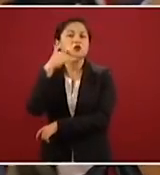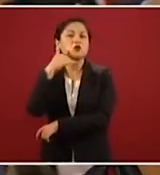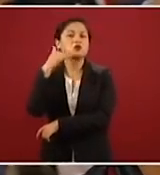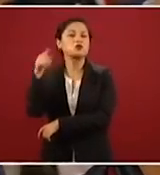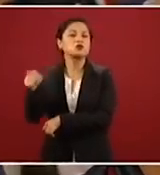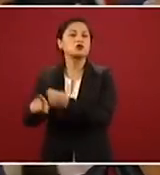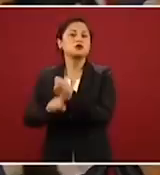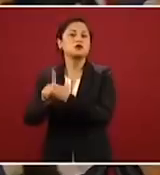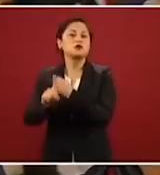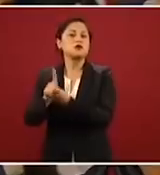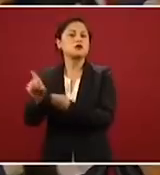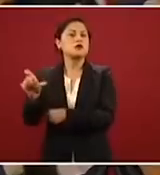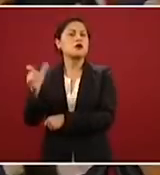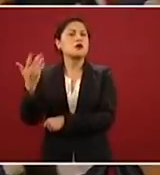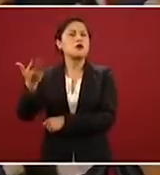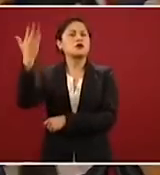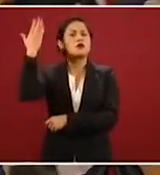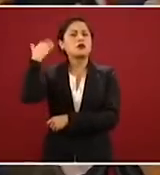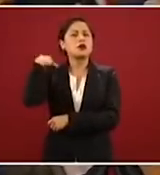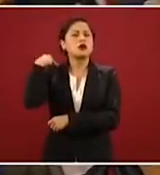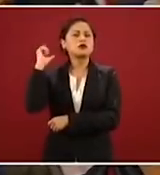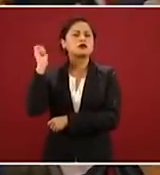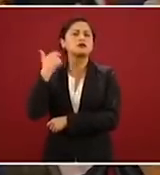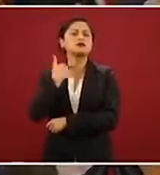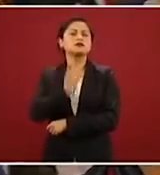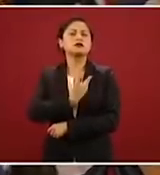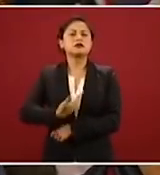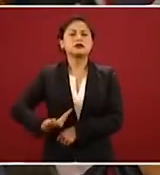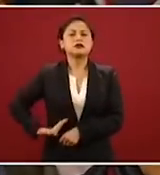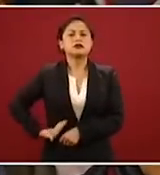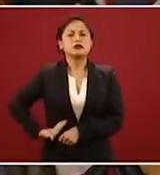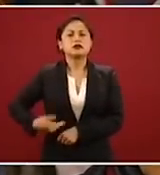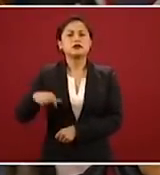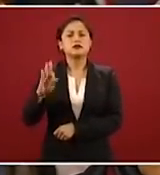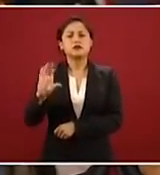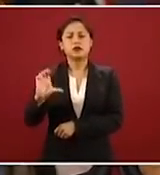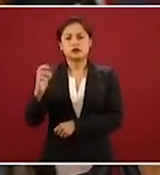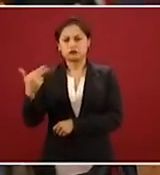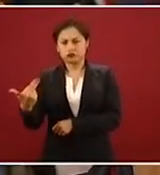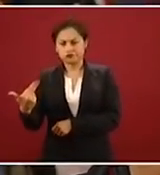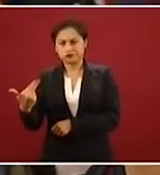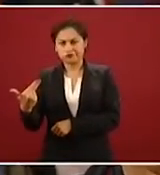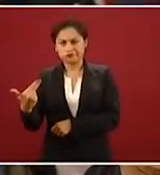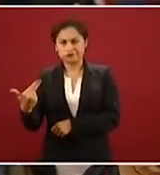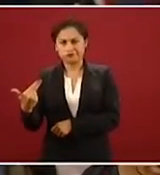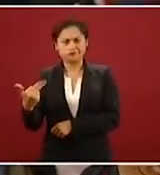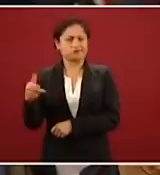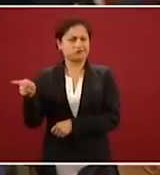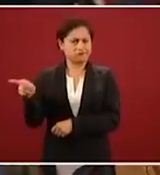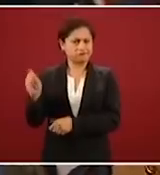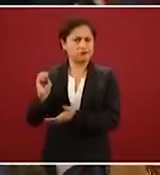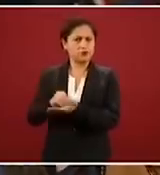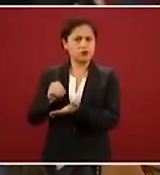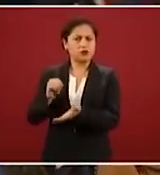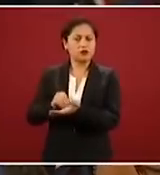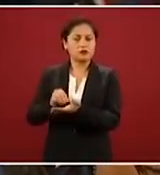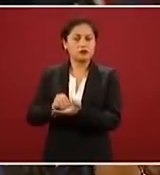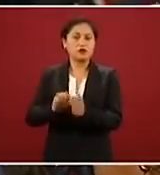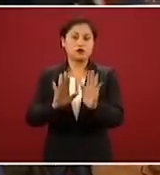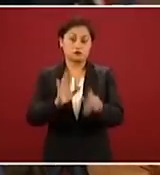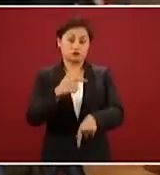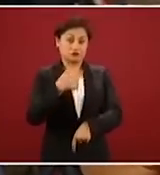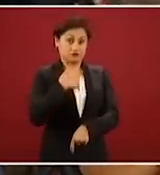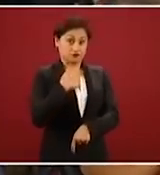en el sexenio de el presidente Felipe Calderón. Inclusive yo he investigado